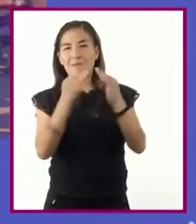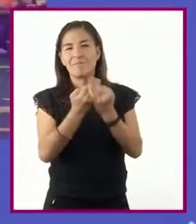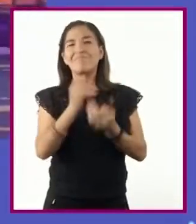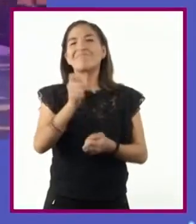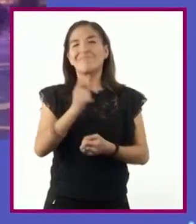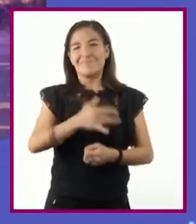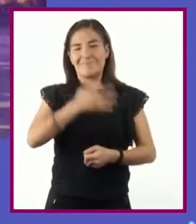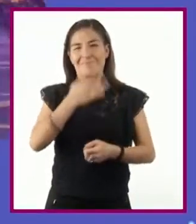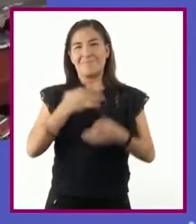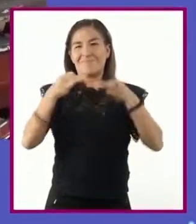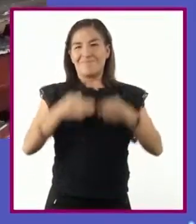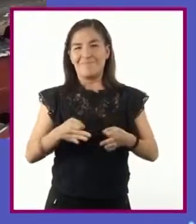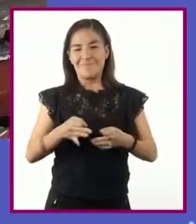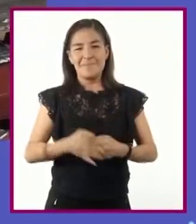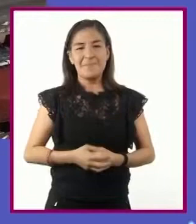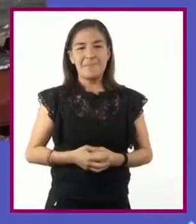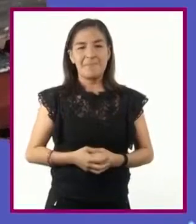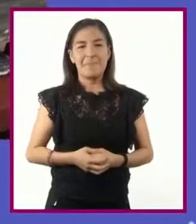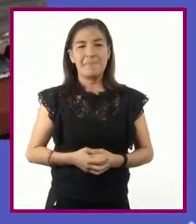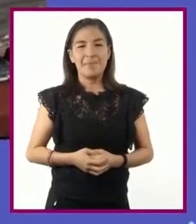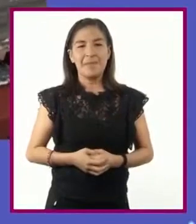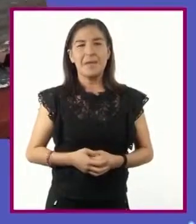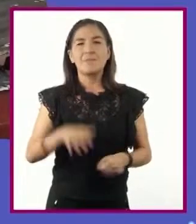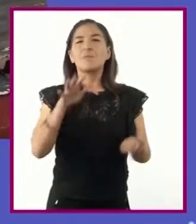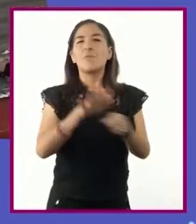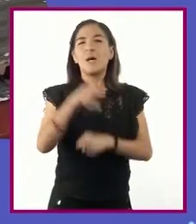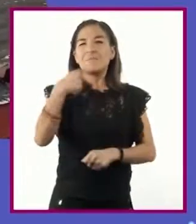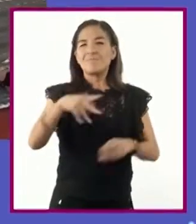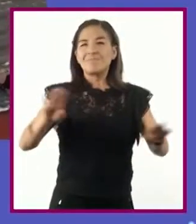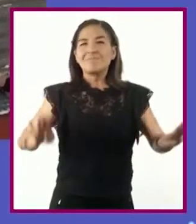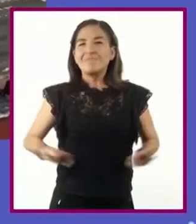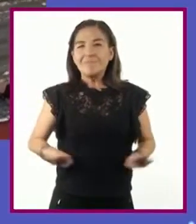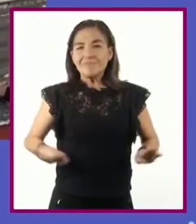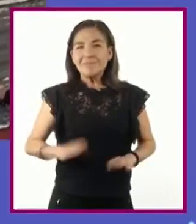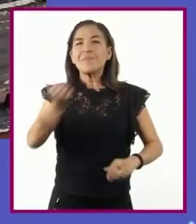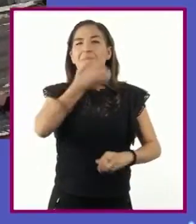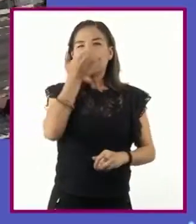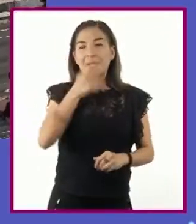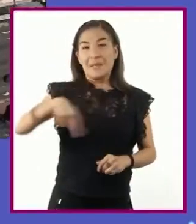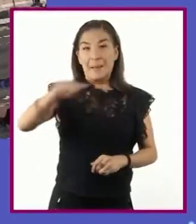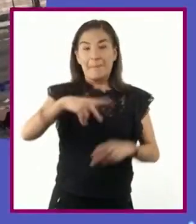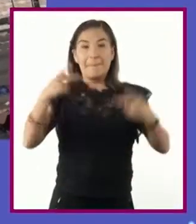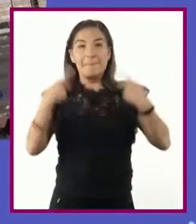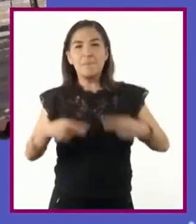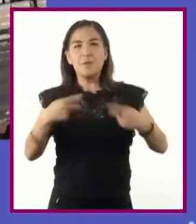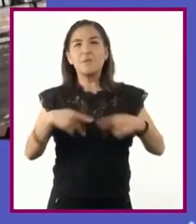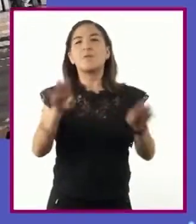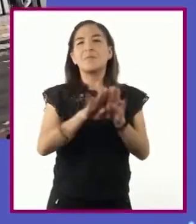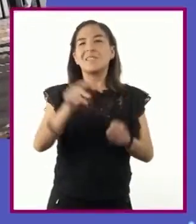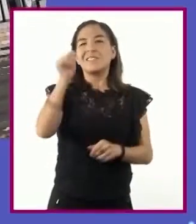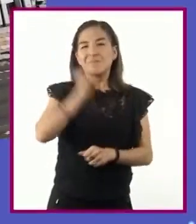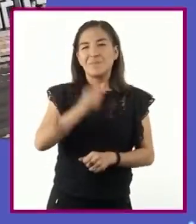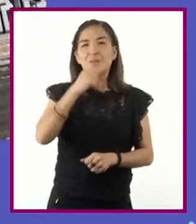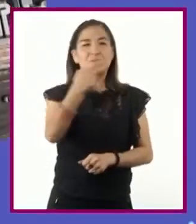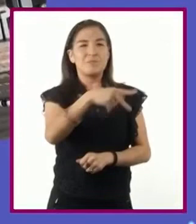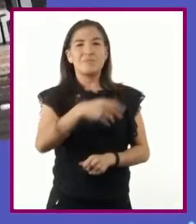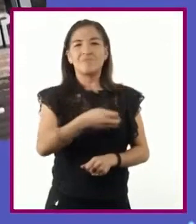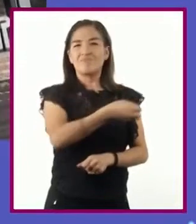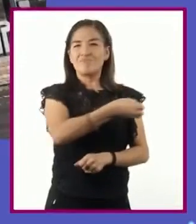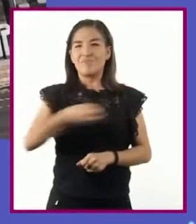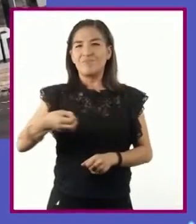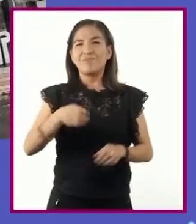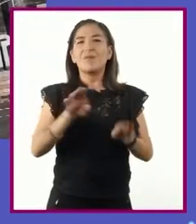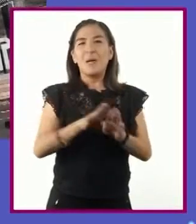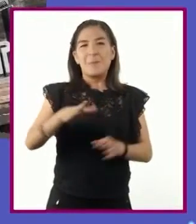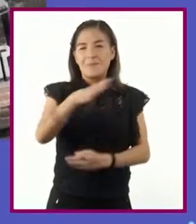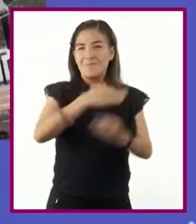dignidad. Una de las particularidades es que los habitantes suelen mantener el orden en todas las esferas